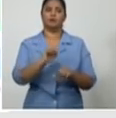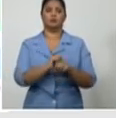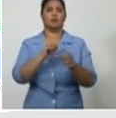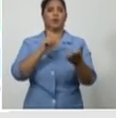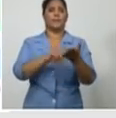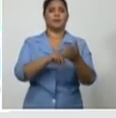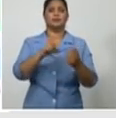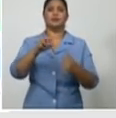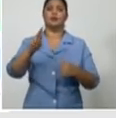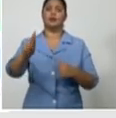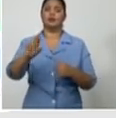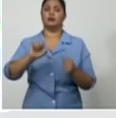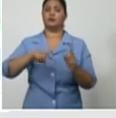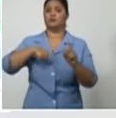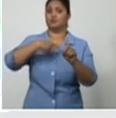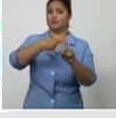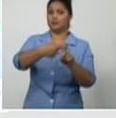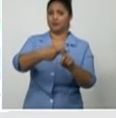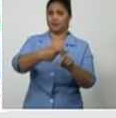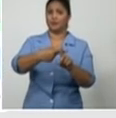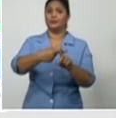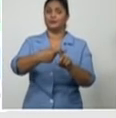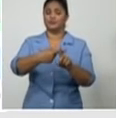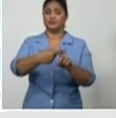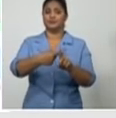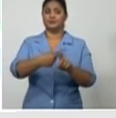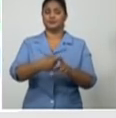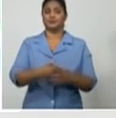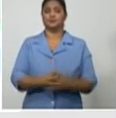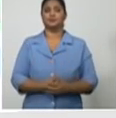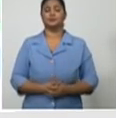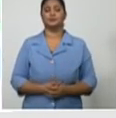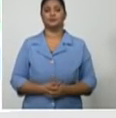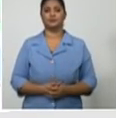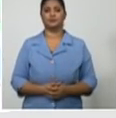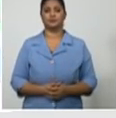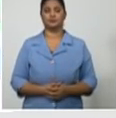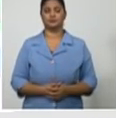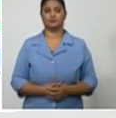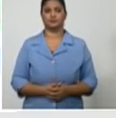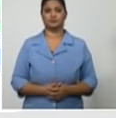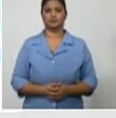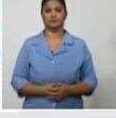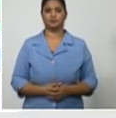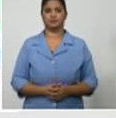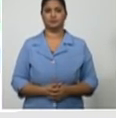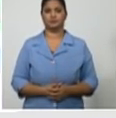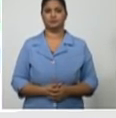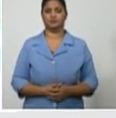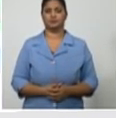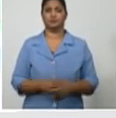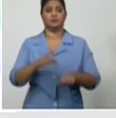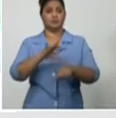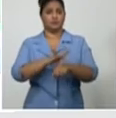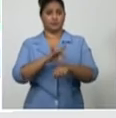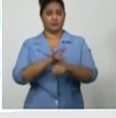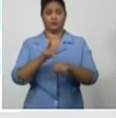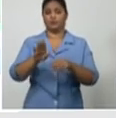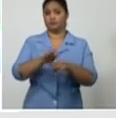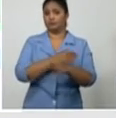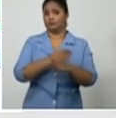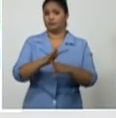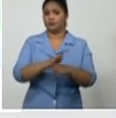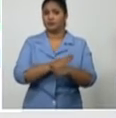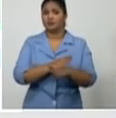PCR y lamentablemente presentó un grupo de complicaciones, tuvo incluso una estadía